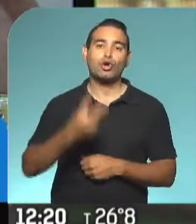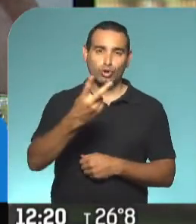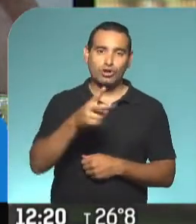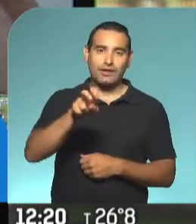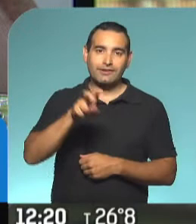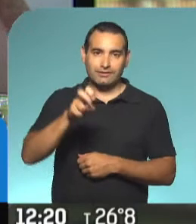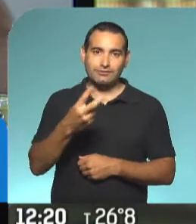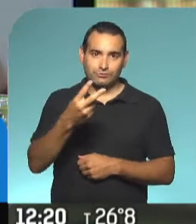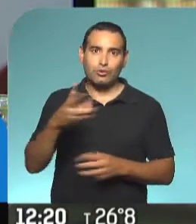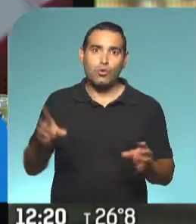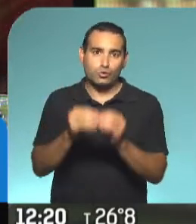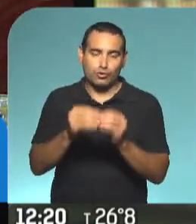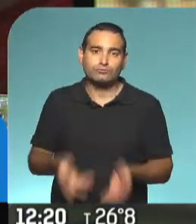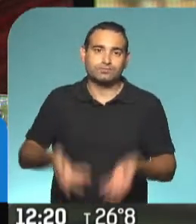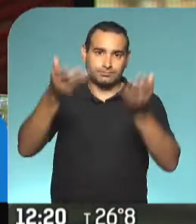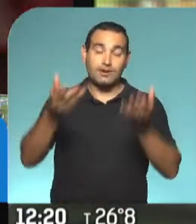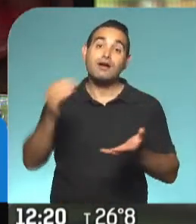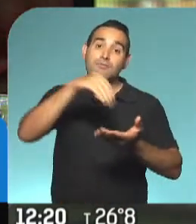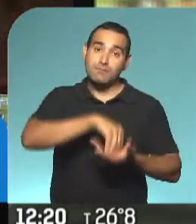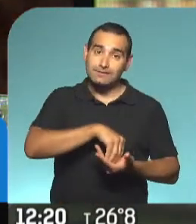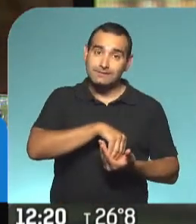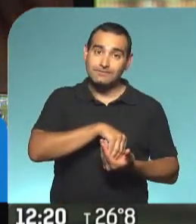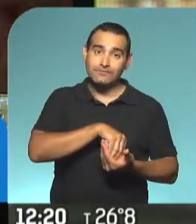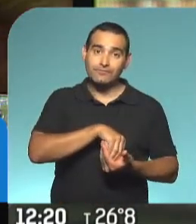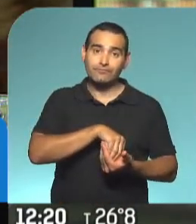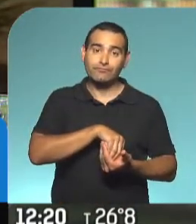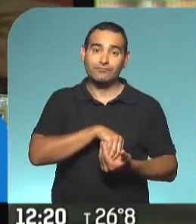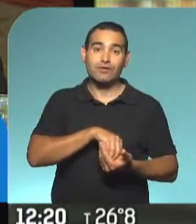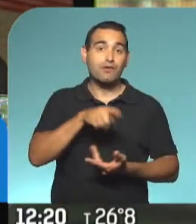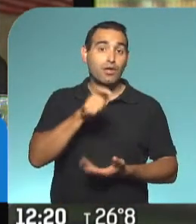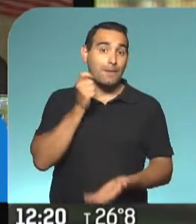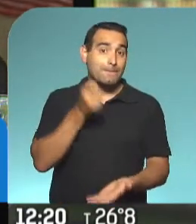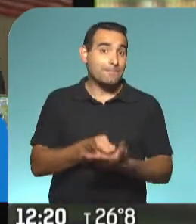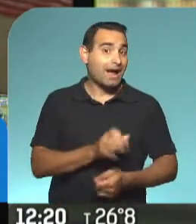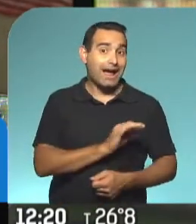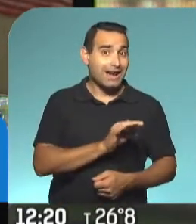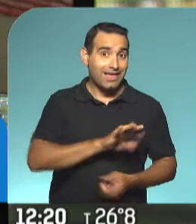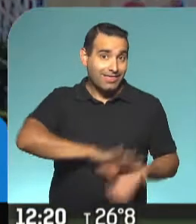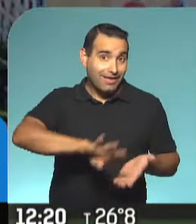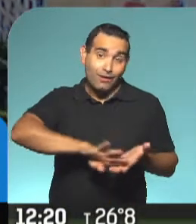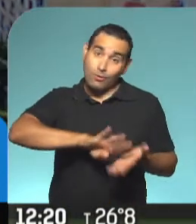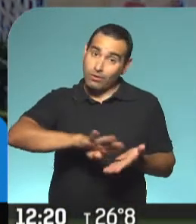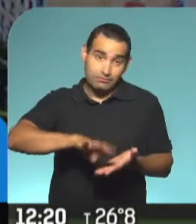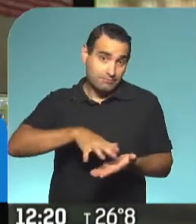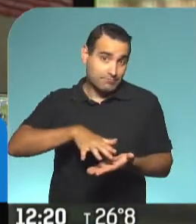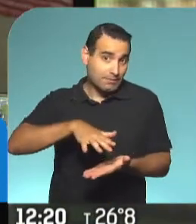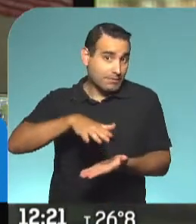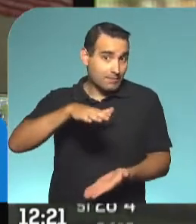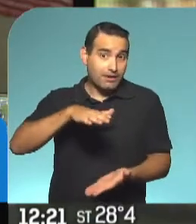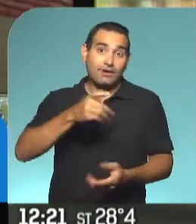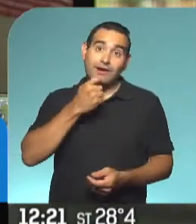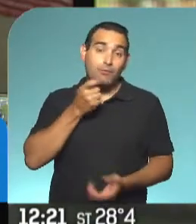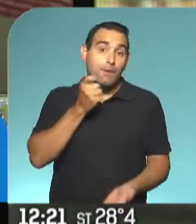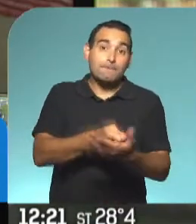los dos ajustes juntos sino que está contemplado que lo que no pago también acumula una deuda ya sea porque pago sin